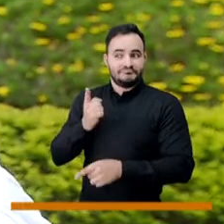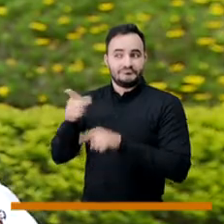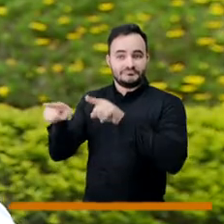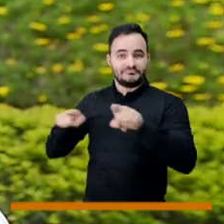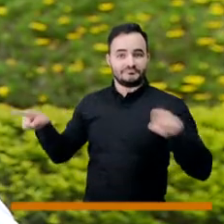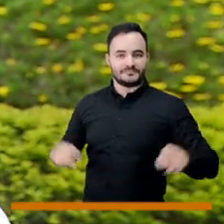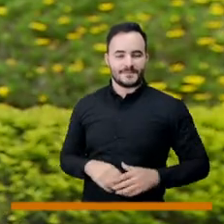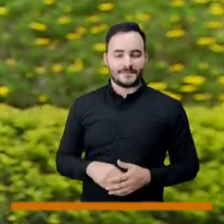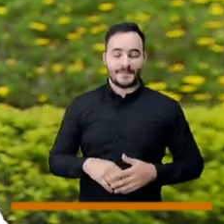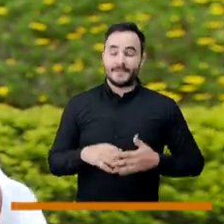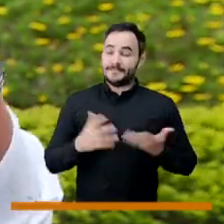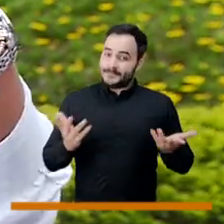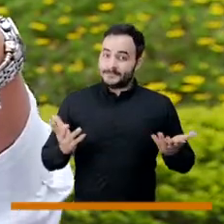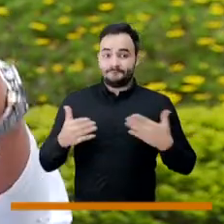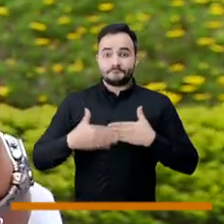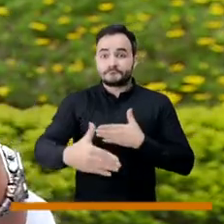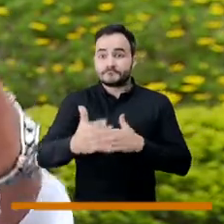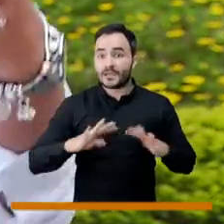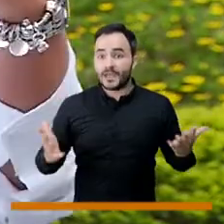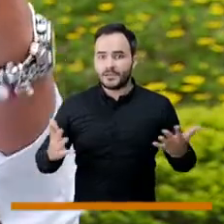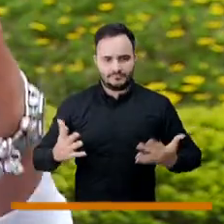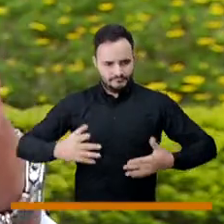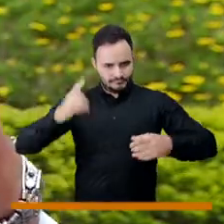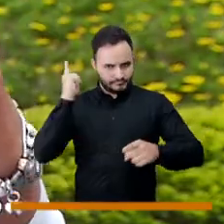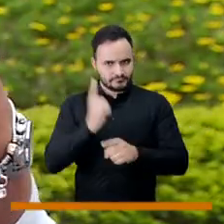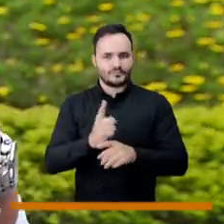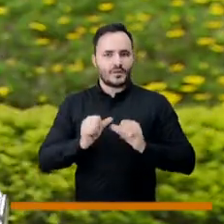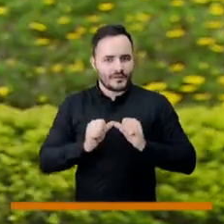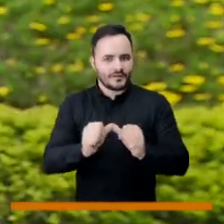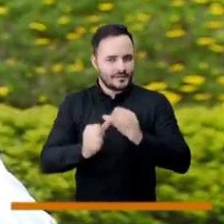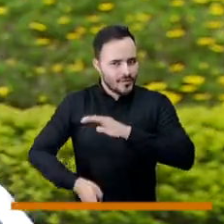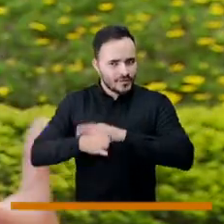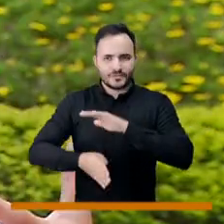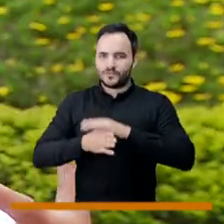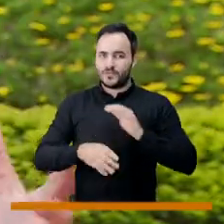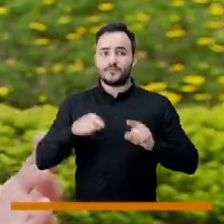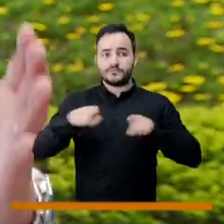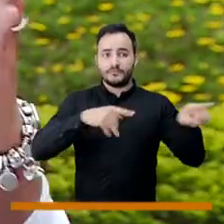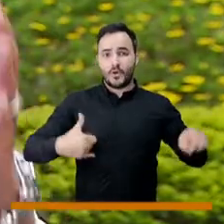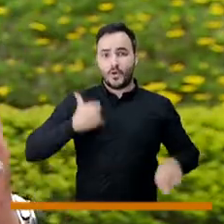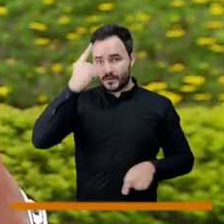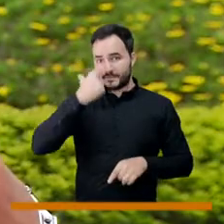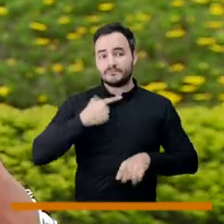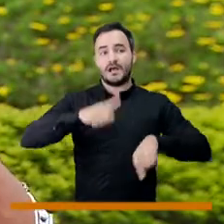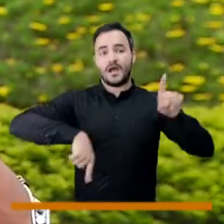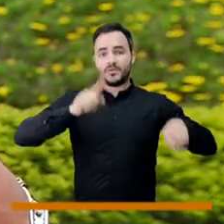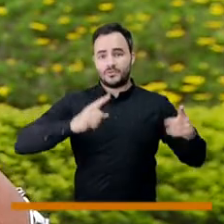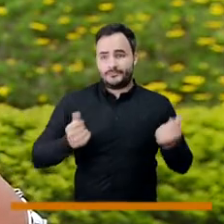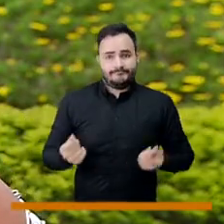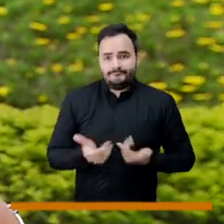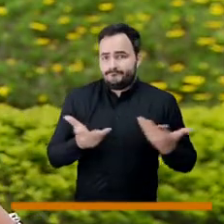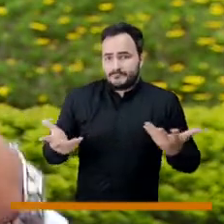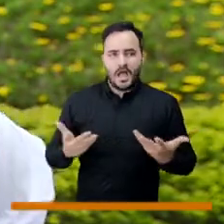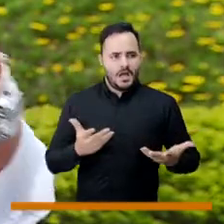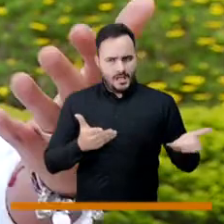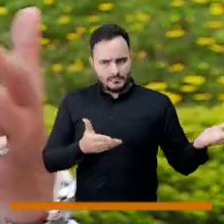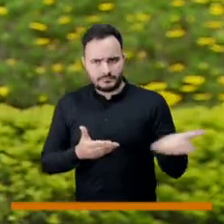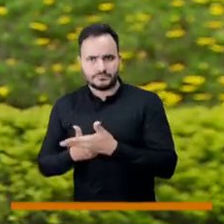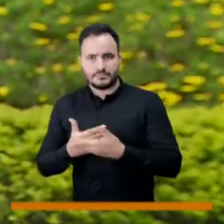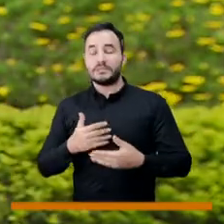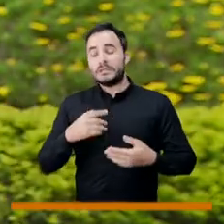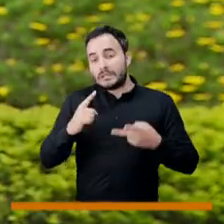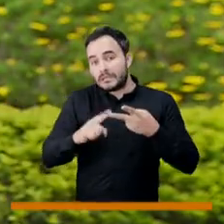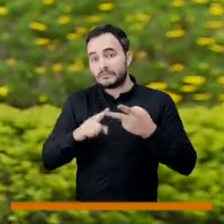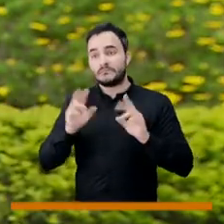ahora lo que queremos es que esto sea una realidad para los jóvenes en medellín que así lo requieran y por supuesto que pueda trascender a